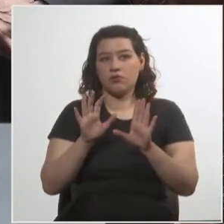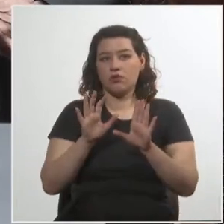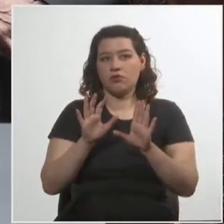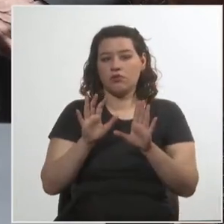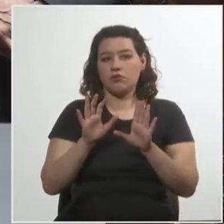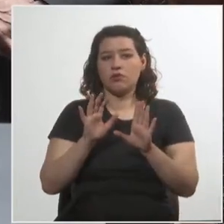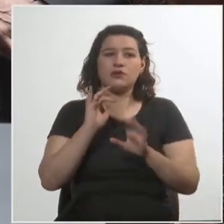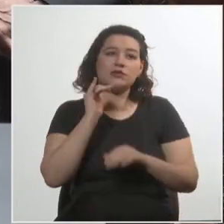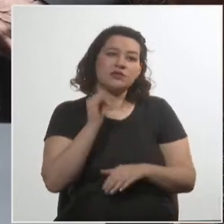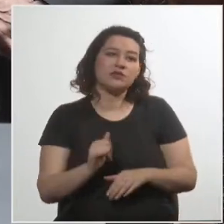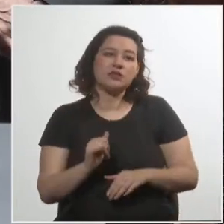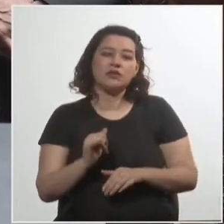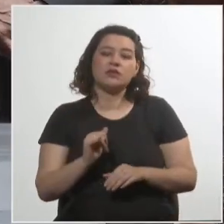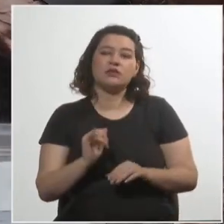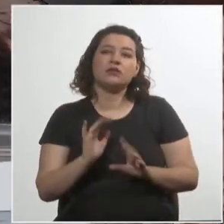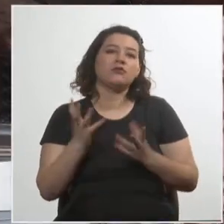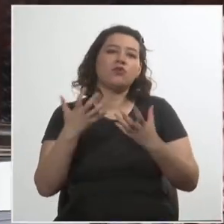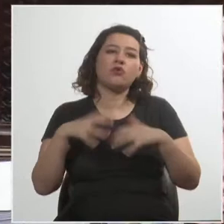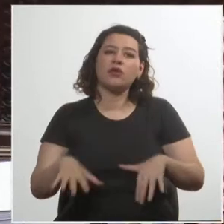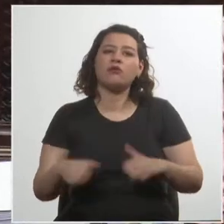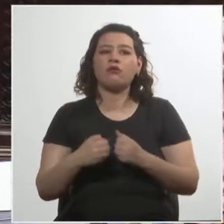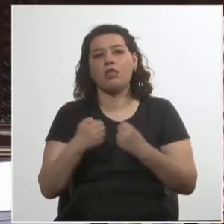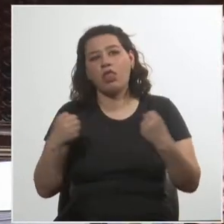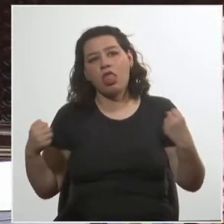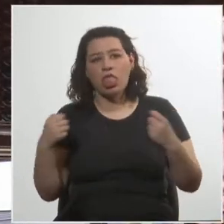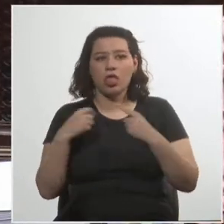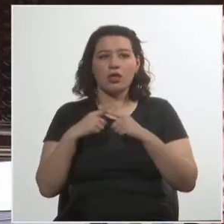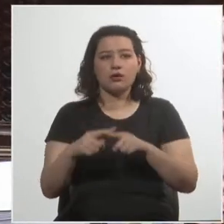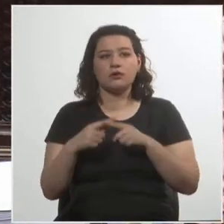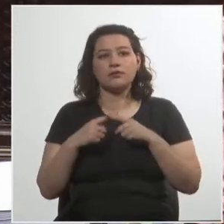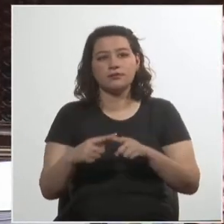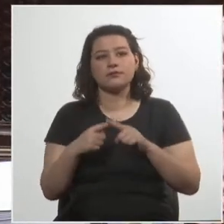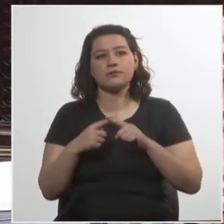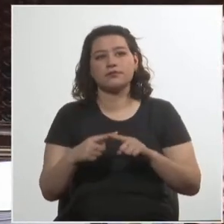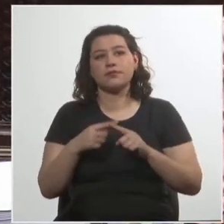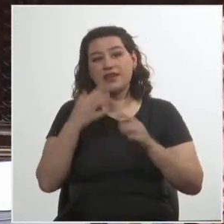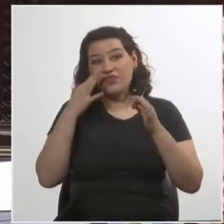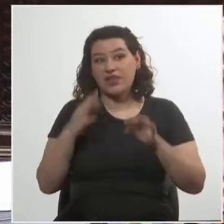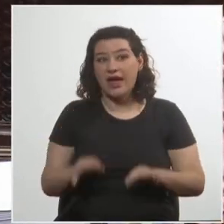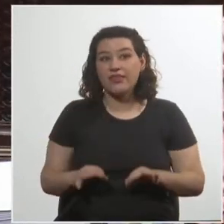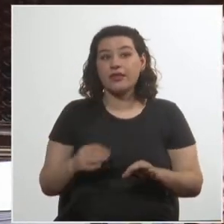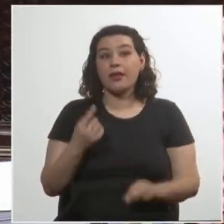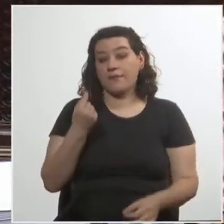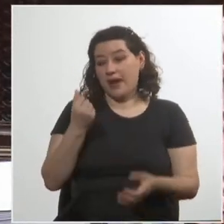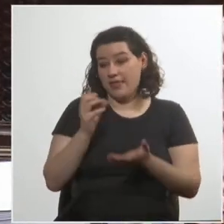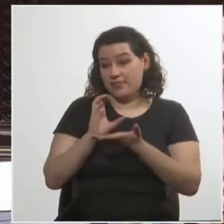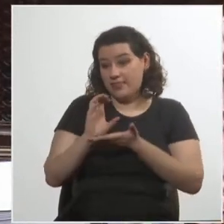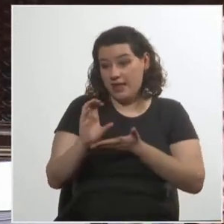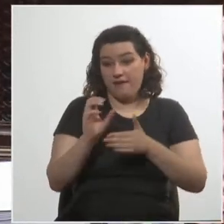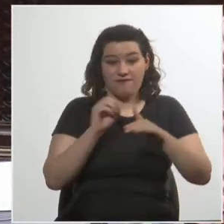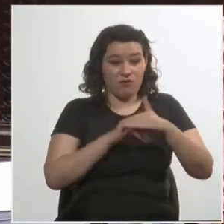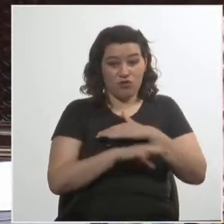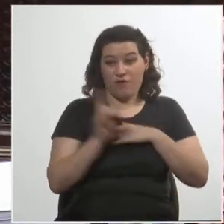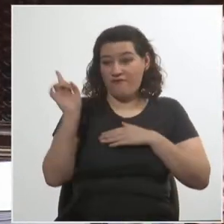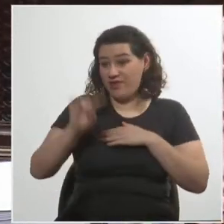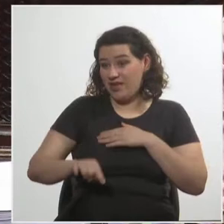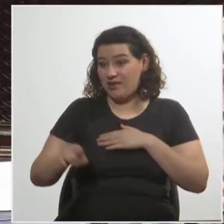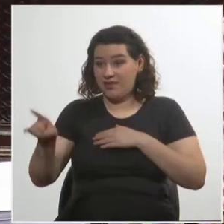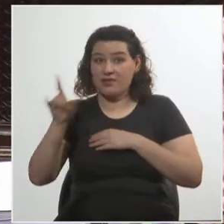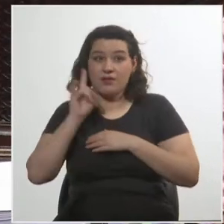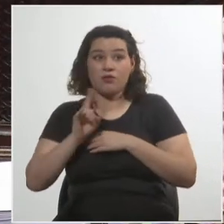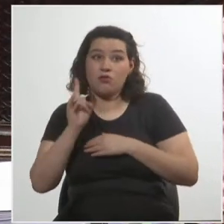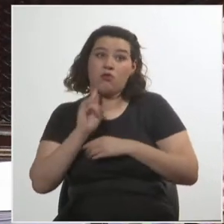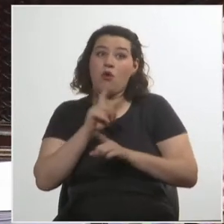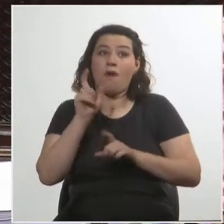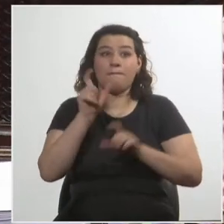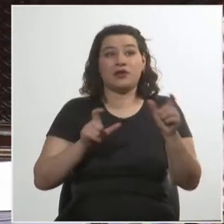Sí y sin ánimo de extender la discusión en realidad el dinero de este fondo no sale de los tamberos sale de